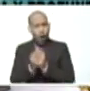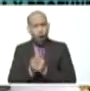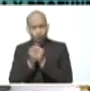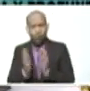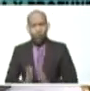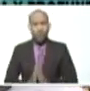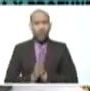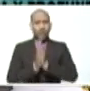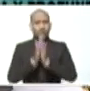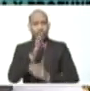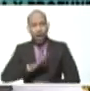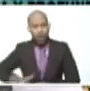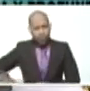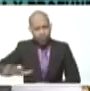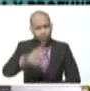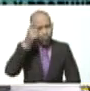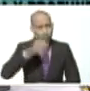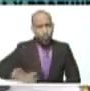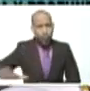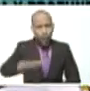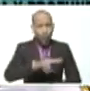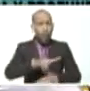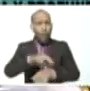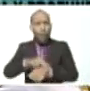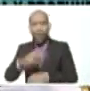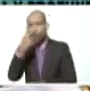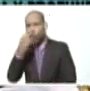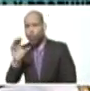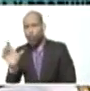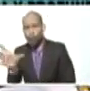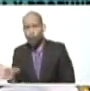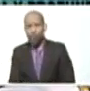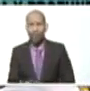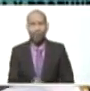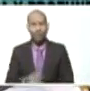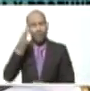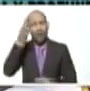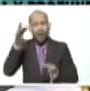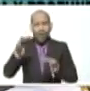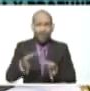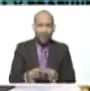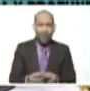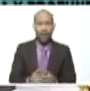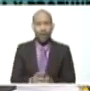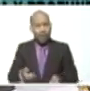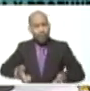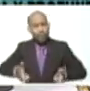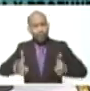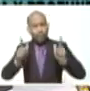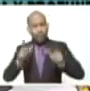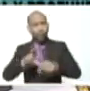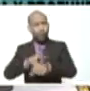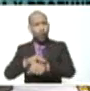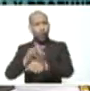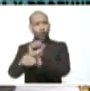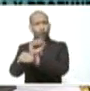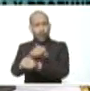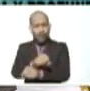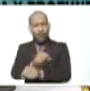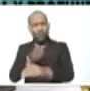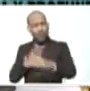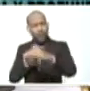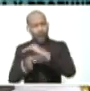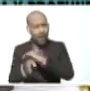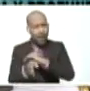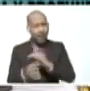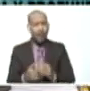del pueblo, el médico de los pobres. La fe le permitió al doctor José Gregorio entrar en